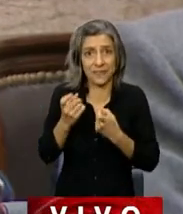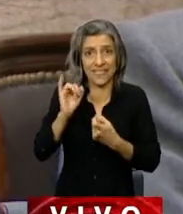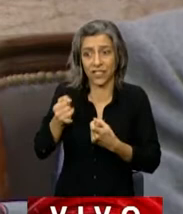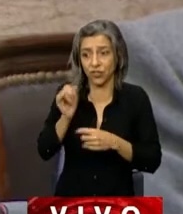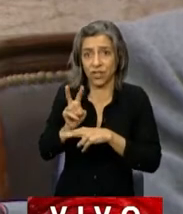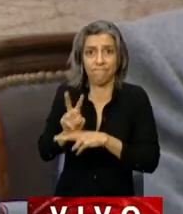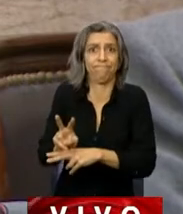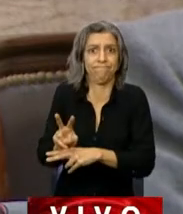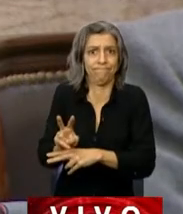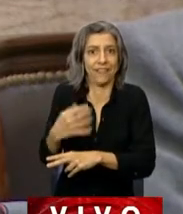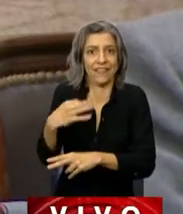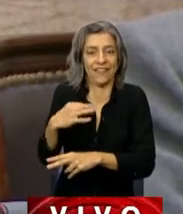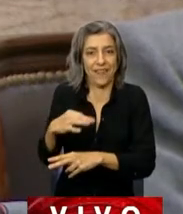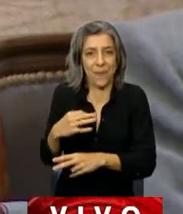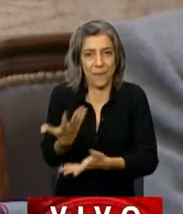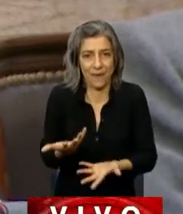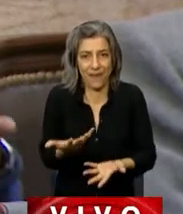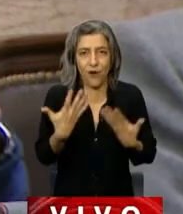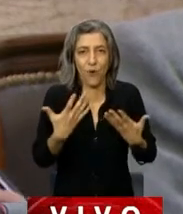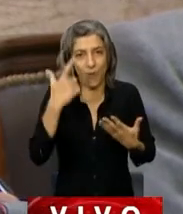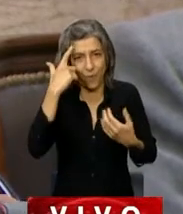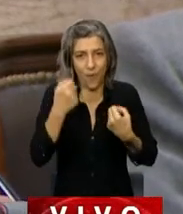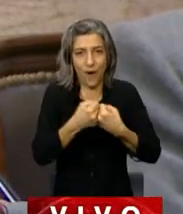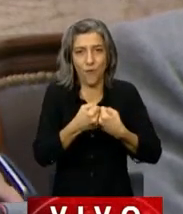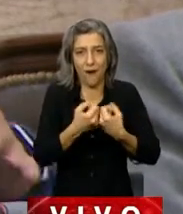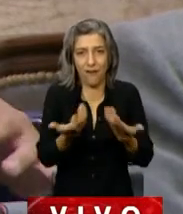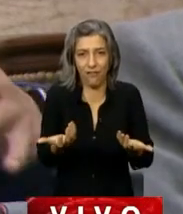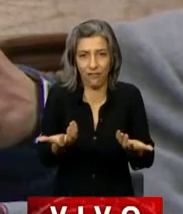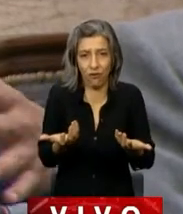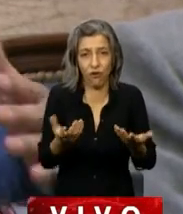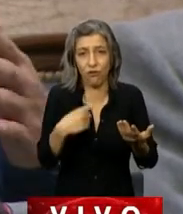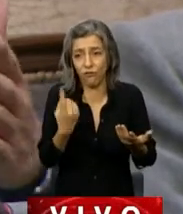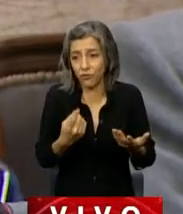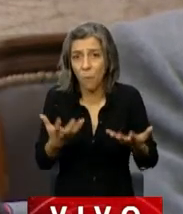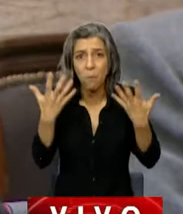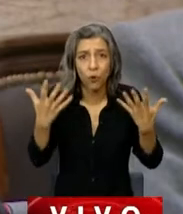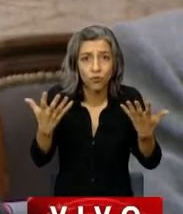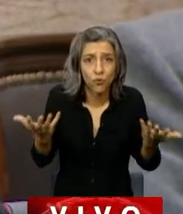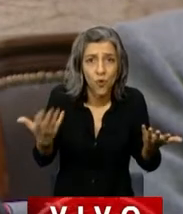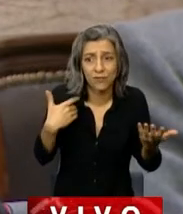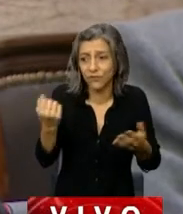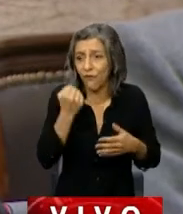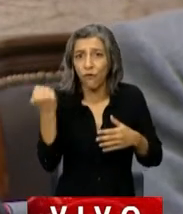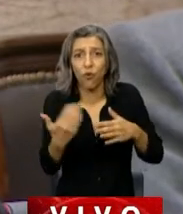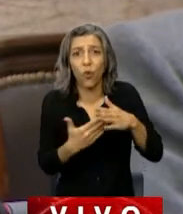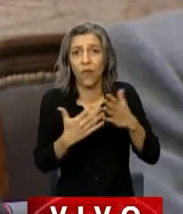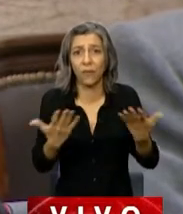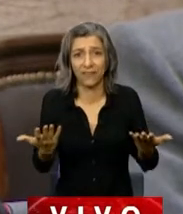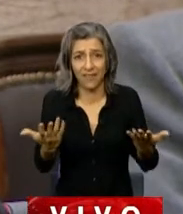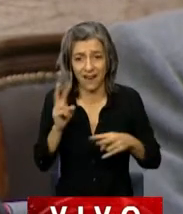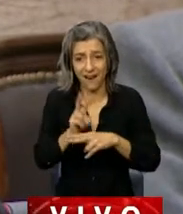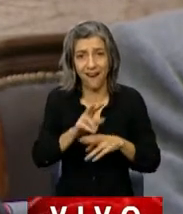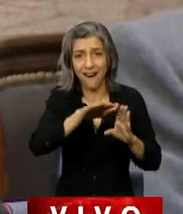área marítima protegida bentónica? ¿Cómo no vamos a estar de acuerdo?